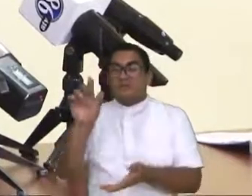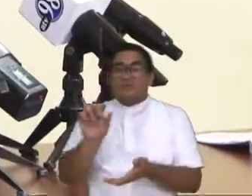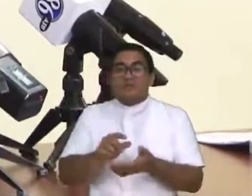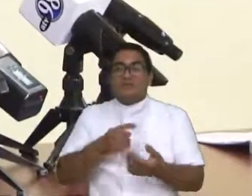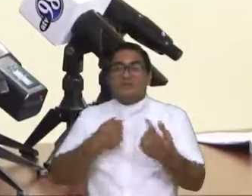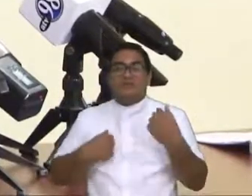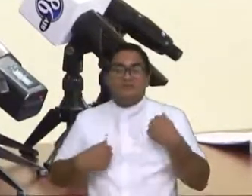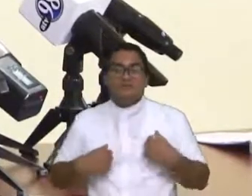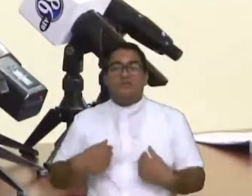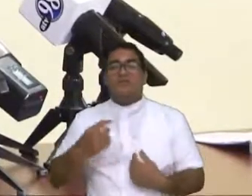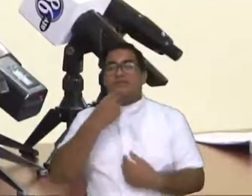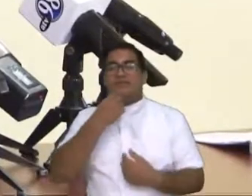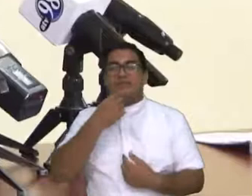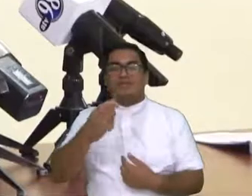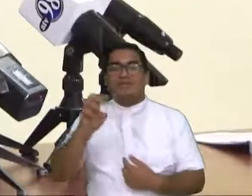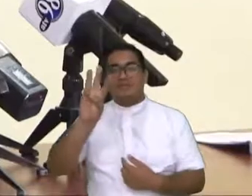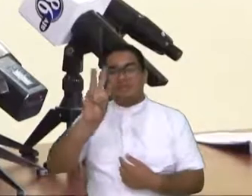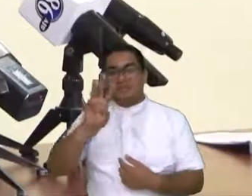lesionadas y